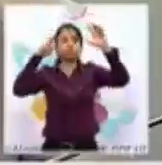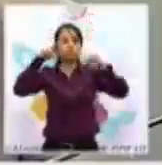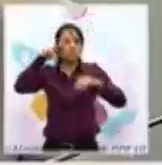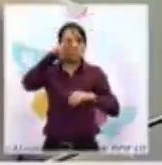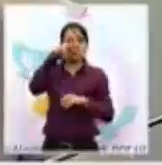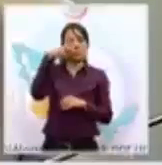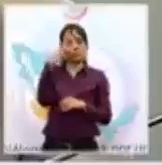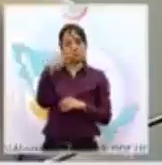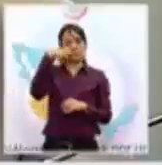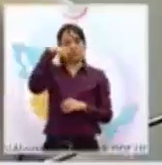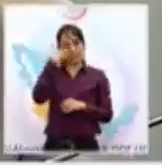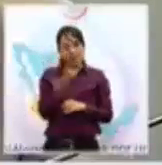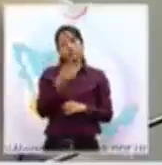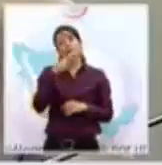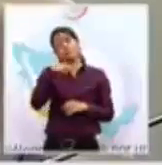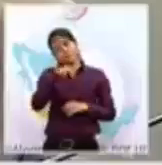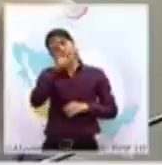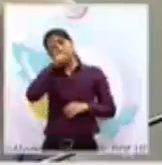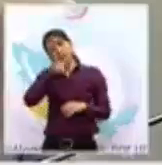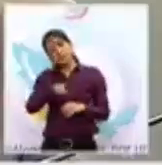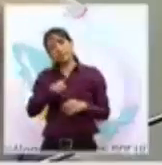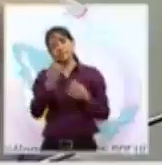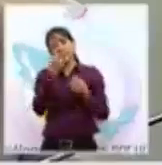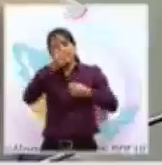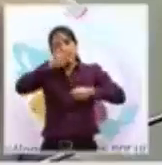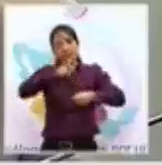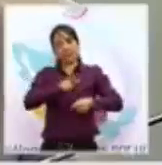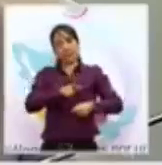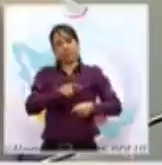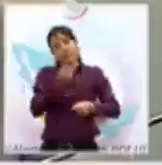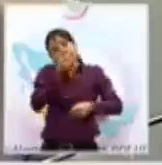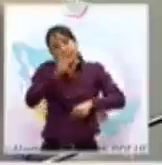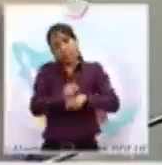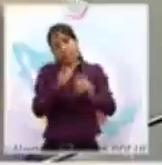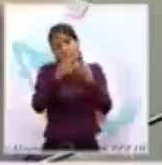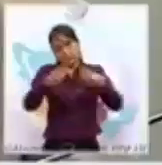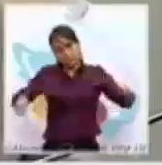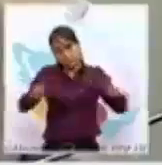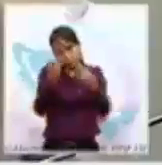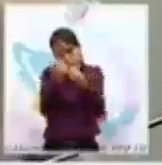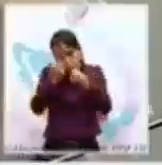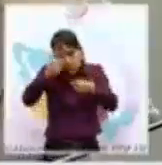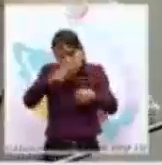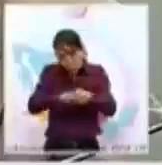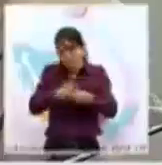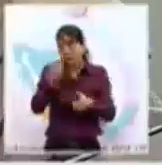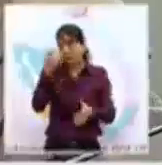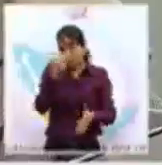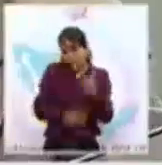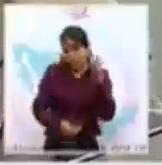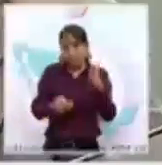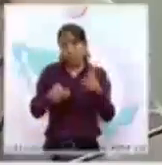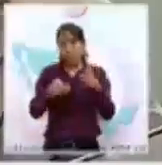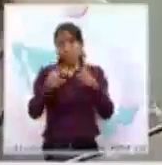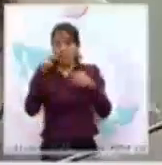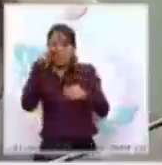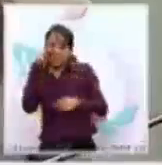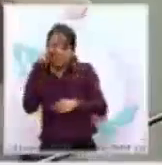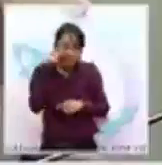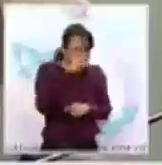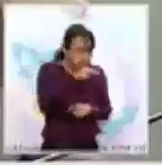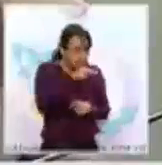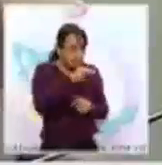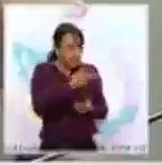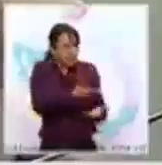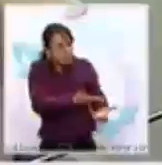chiquito, específico de la Secretaría de Desarrollo Social, yo creo que un componente central es voltear a la parte ciudadana, la participación de la